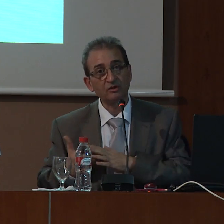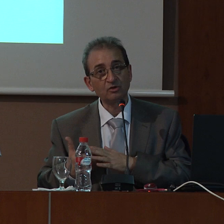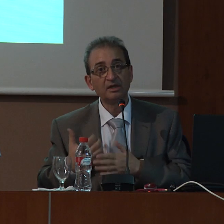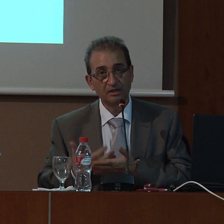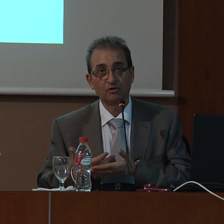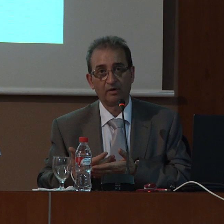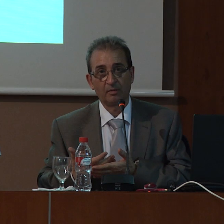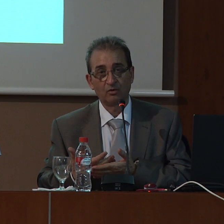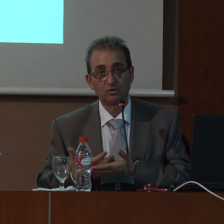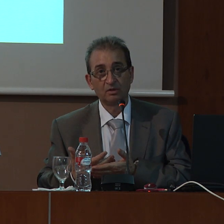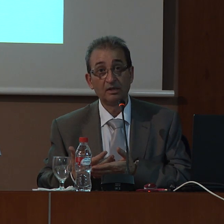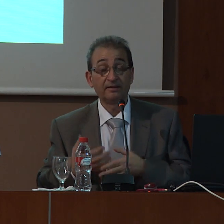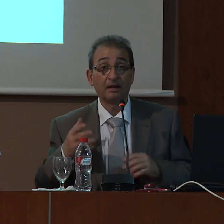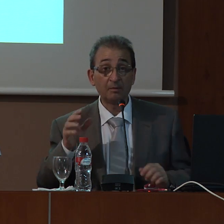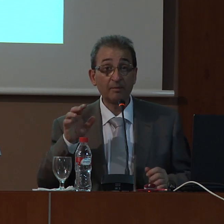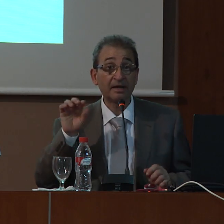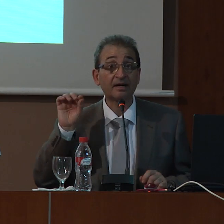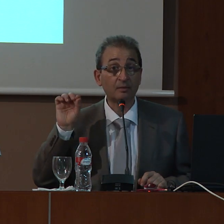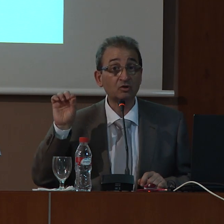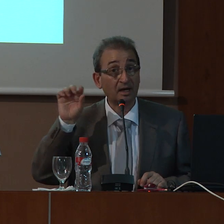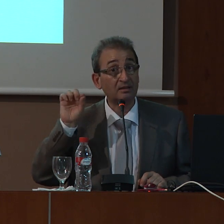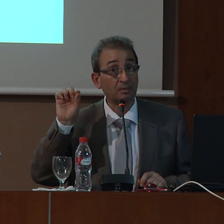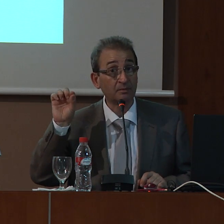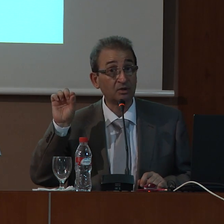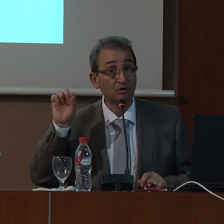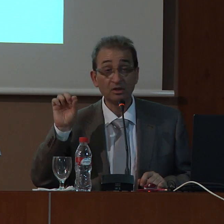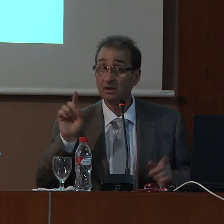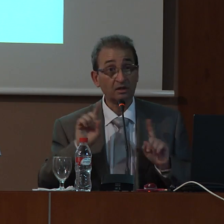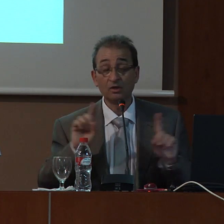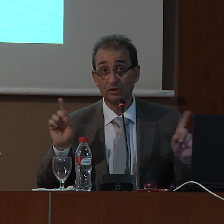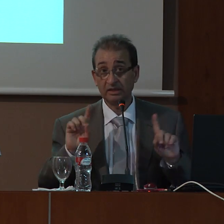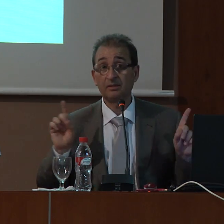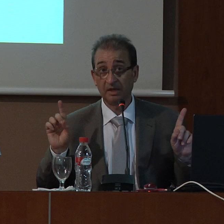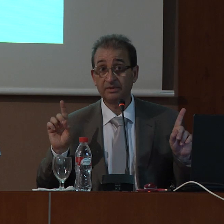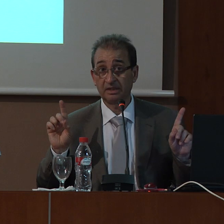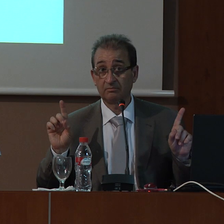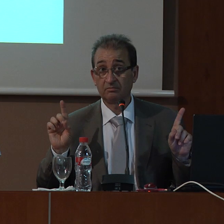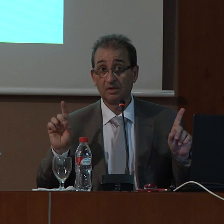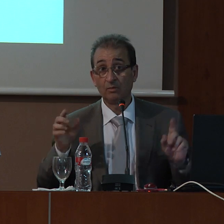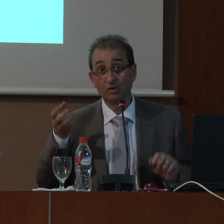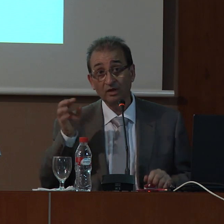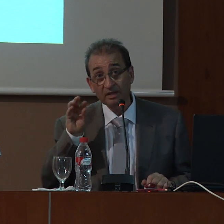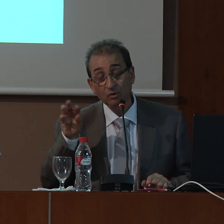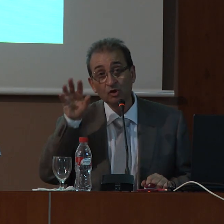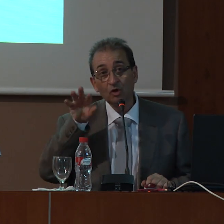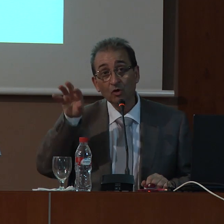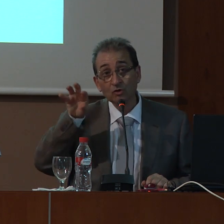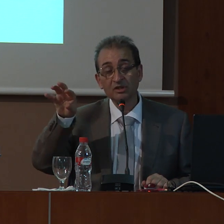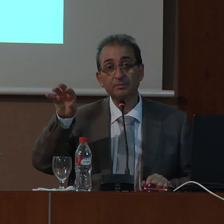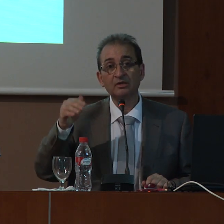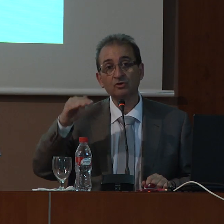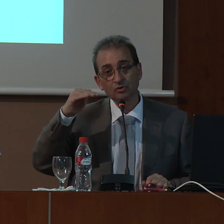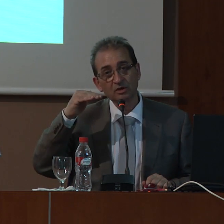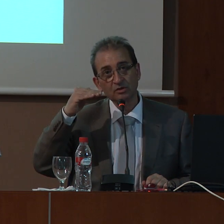otros efectos de esos fármacos. De la misma manera que damos antiepilépticos y no tenéis epilepsia, porque utilizamos